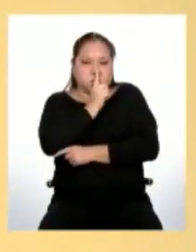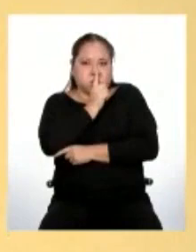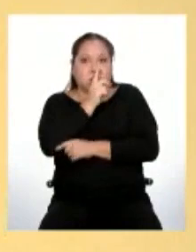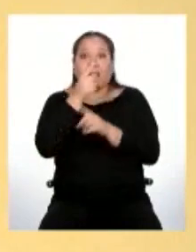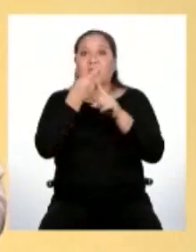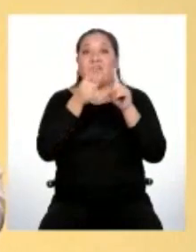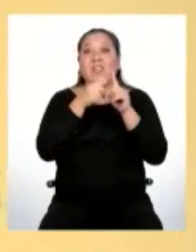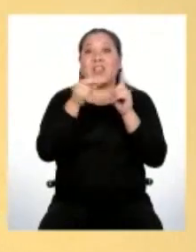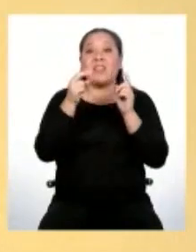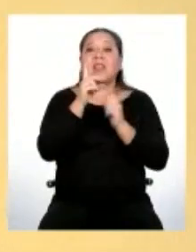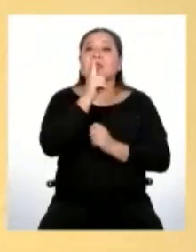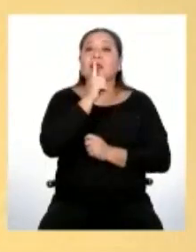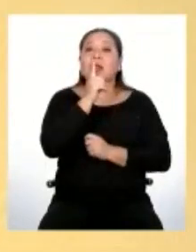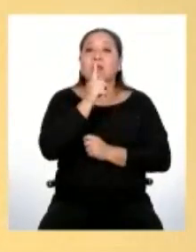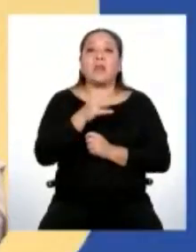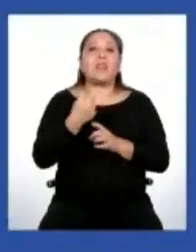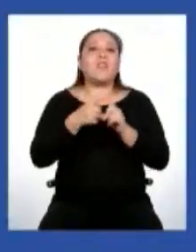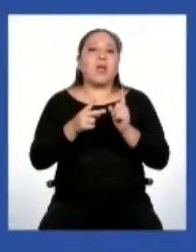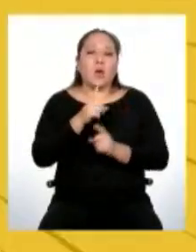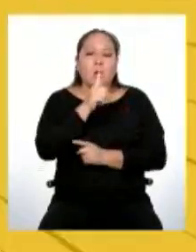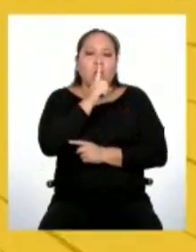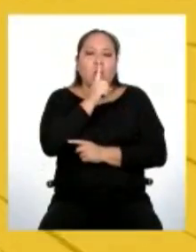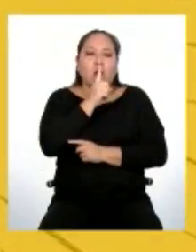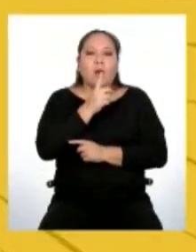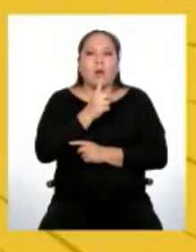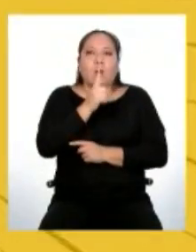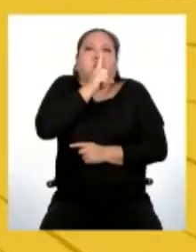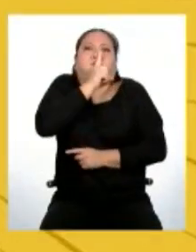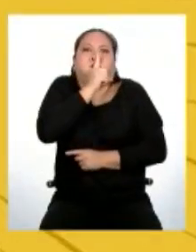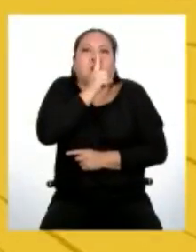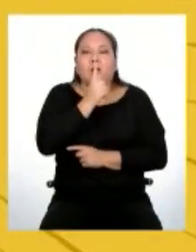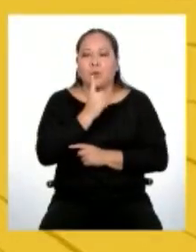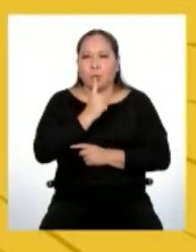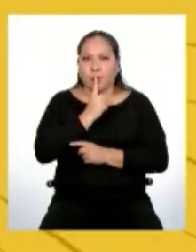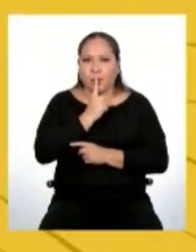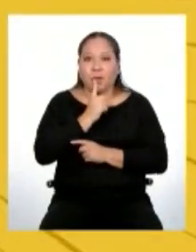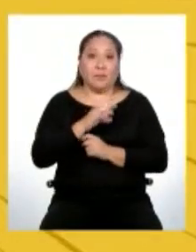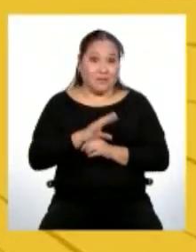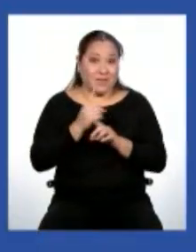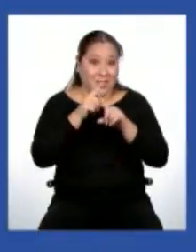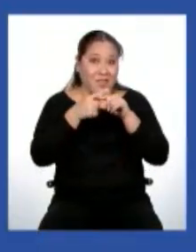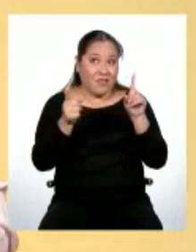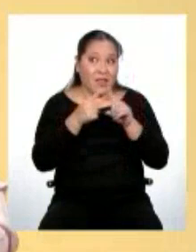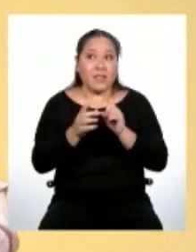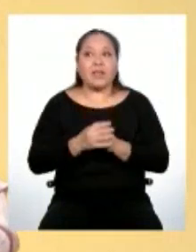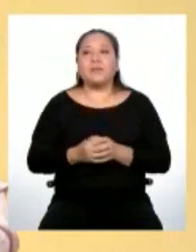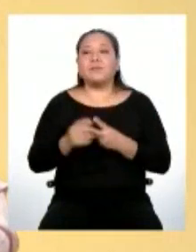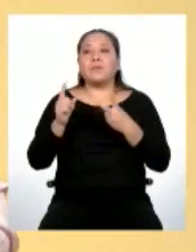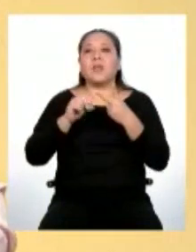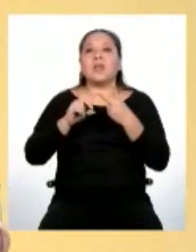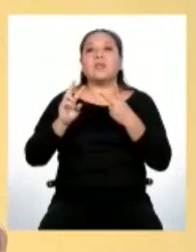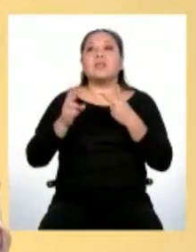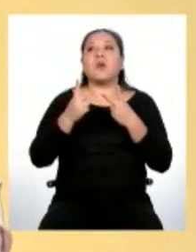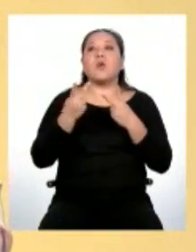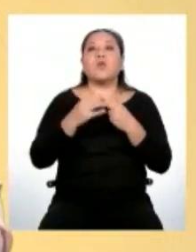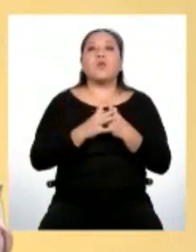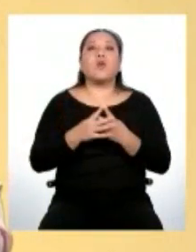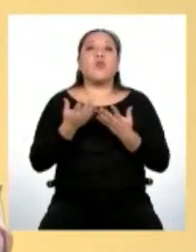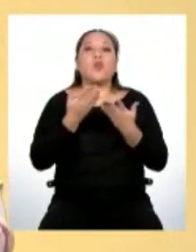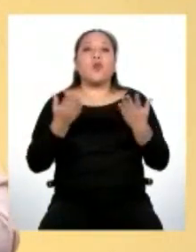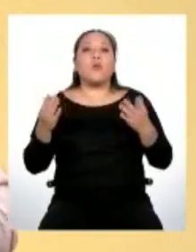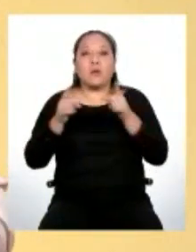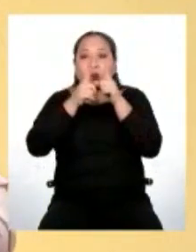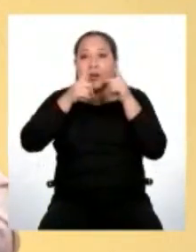significados según la entonación con que se diga. 2. Elementos paralingüísticos o paraverbales. Dentro de